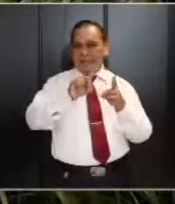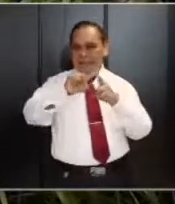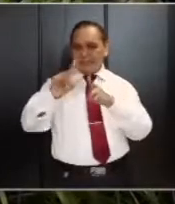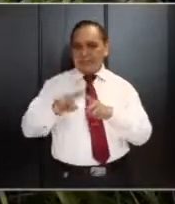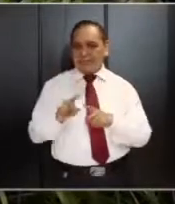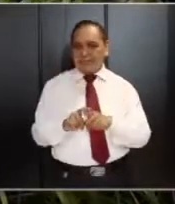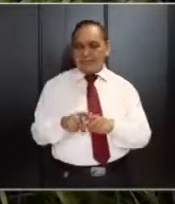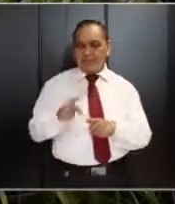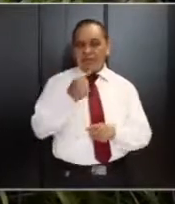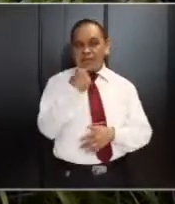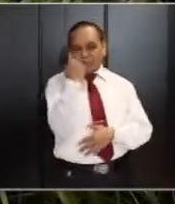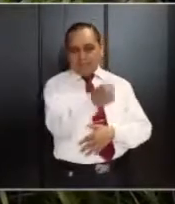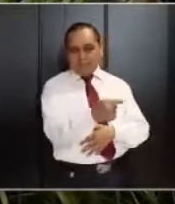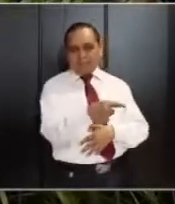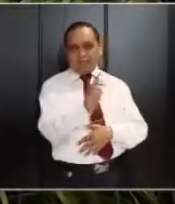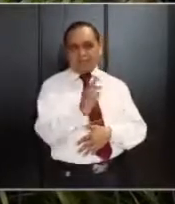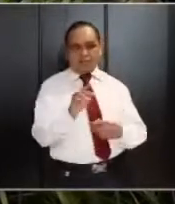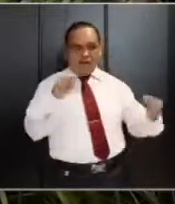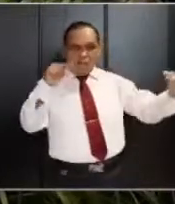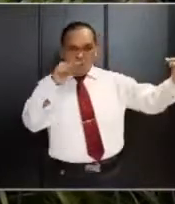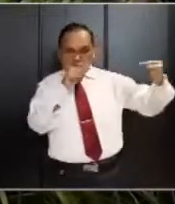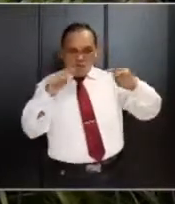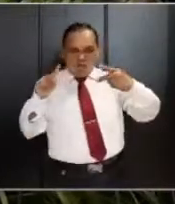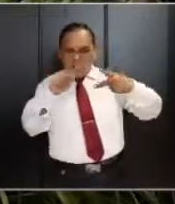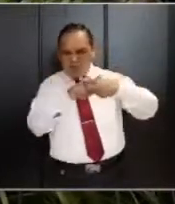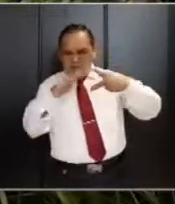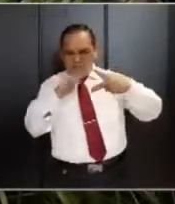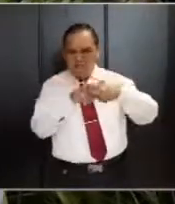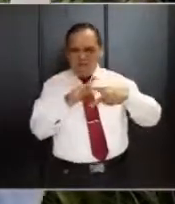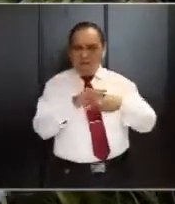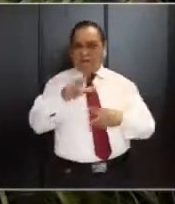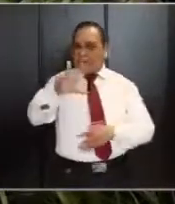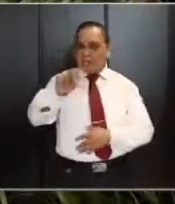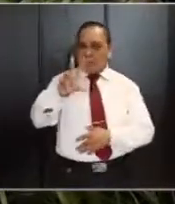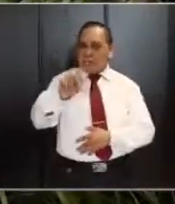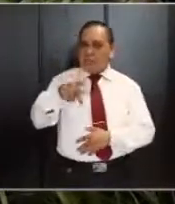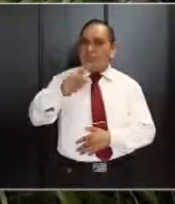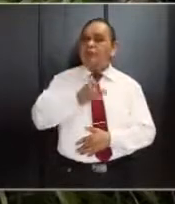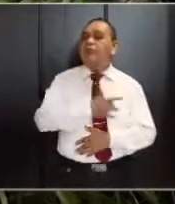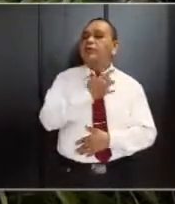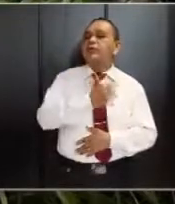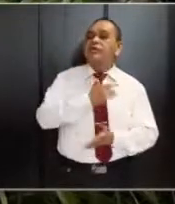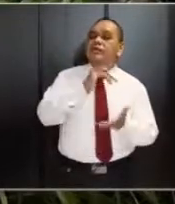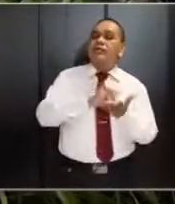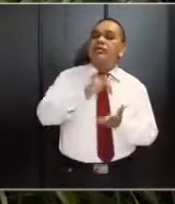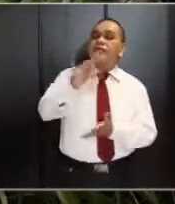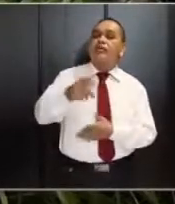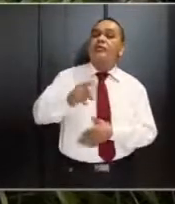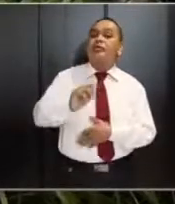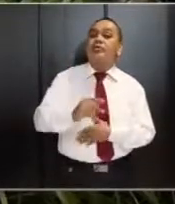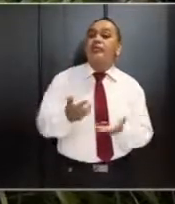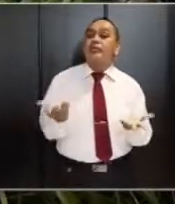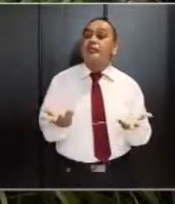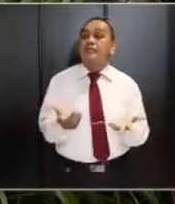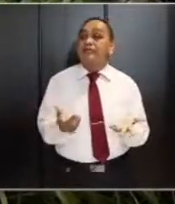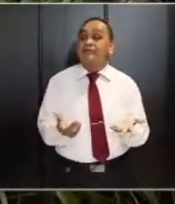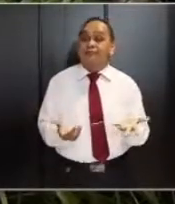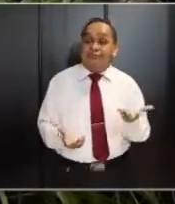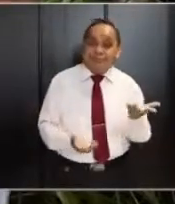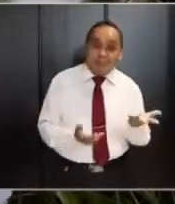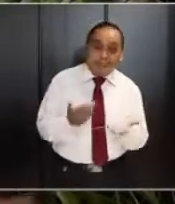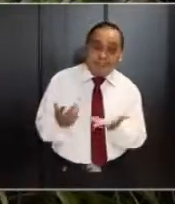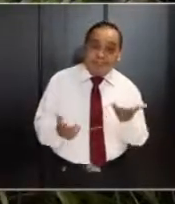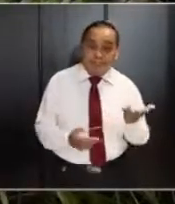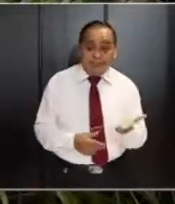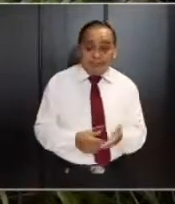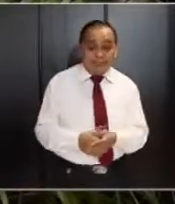de pelear por autoría, sino de reconocer y ser agradecidos. Pero bueno, sigue ese manipuleo y le acusan de los